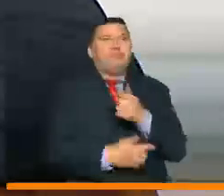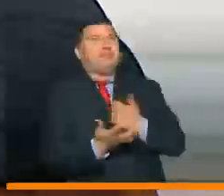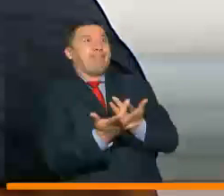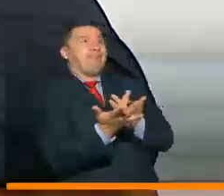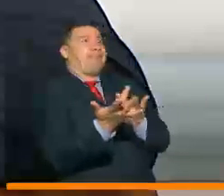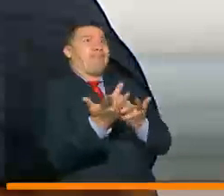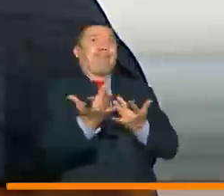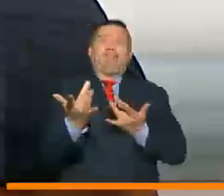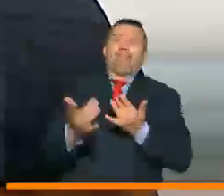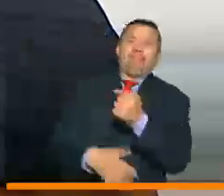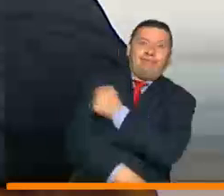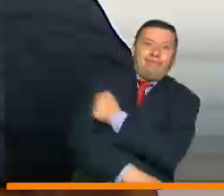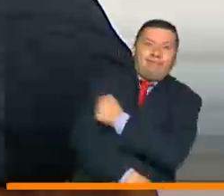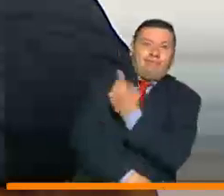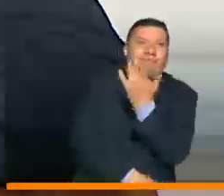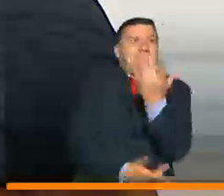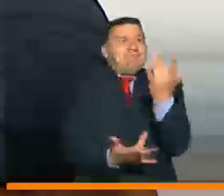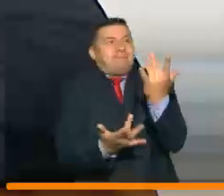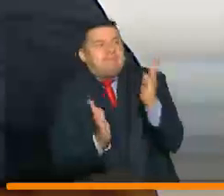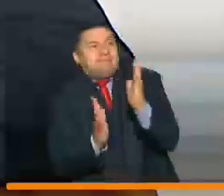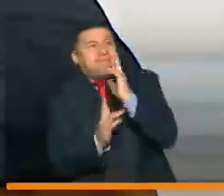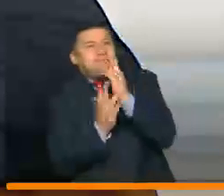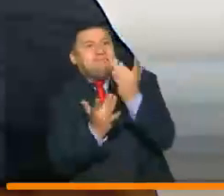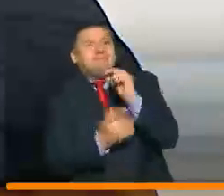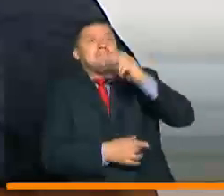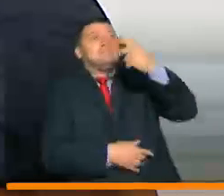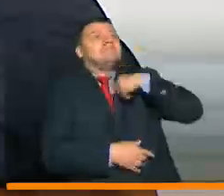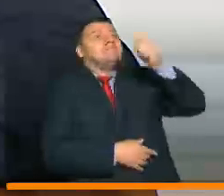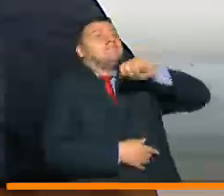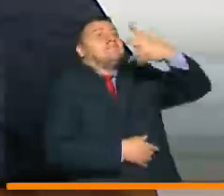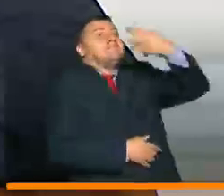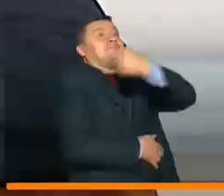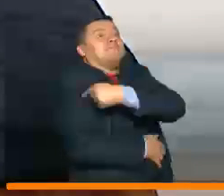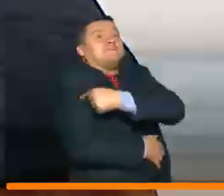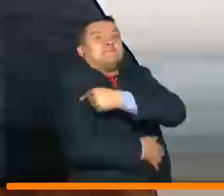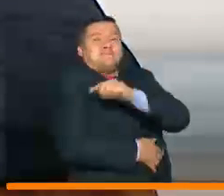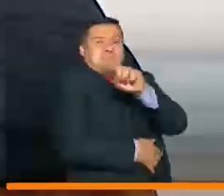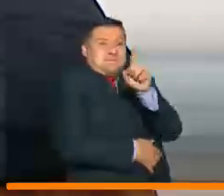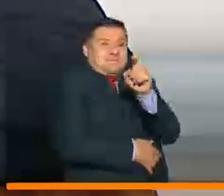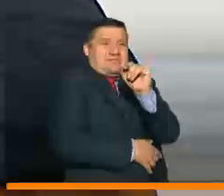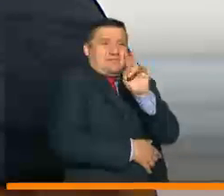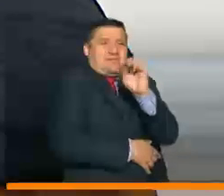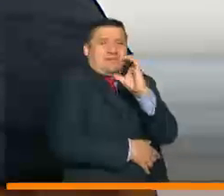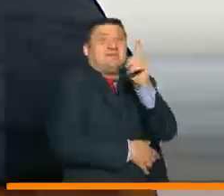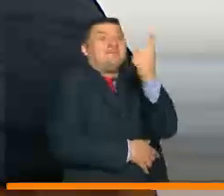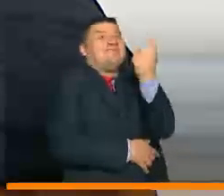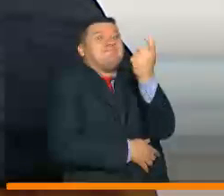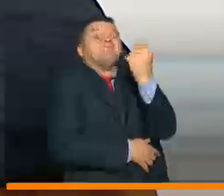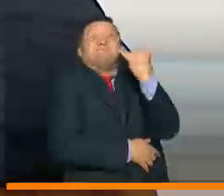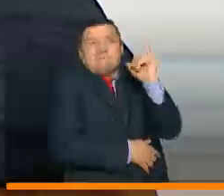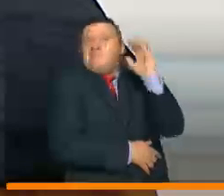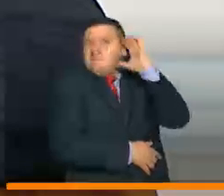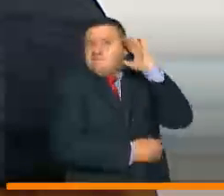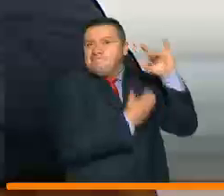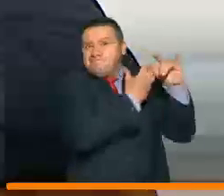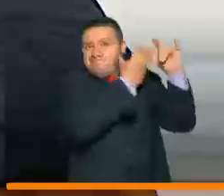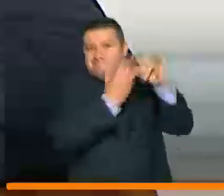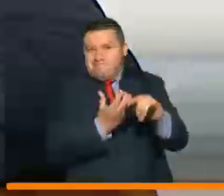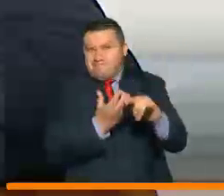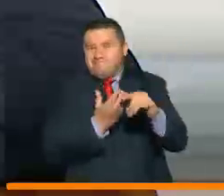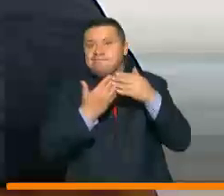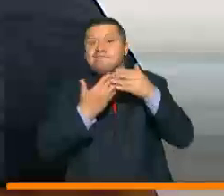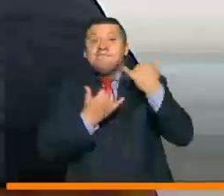tienen en este momento, están esperando su segunda dosis de Sinovac. Y esperamos